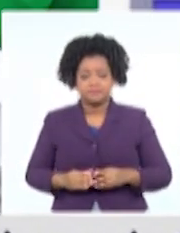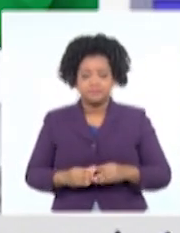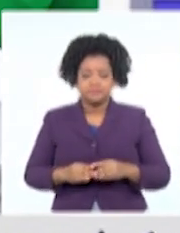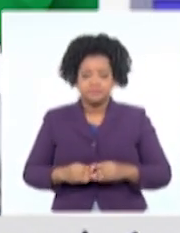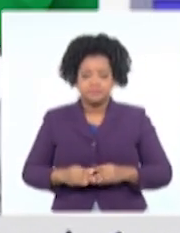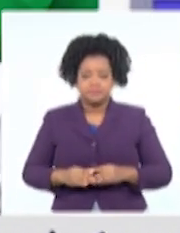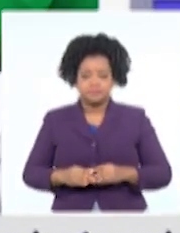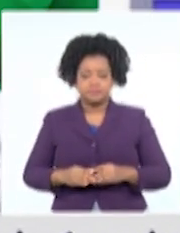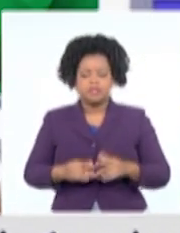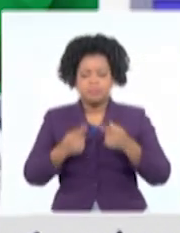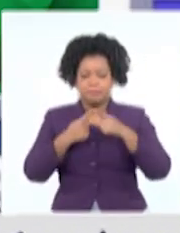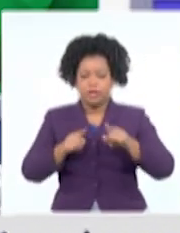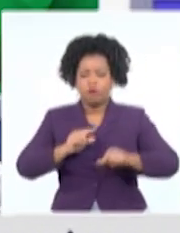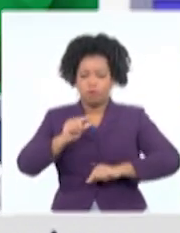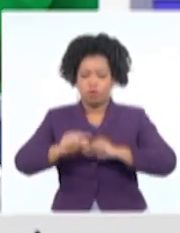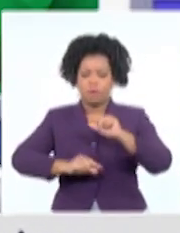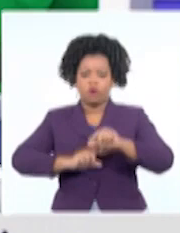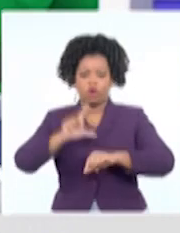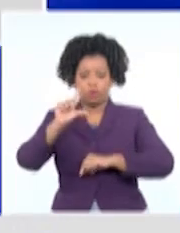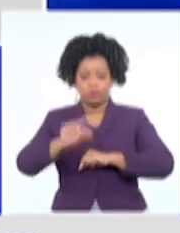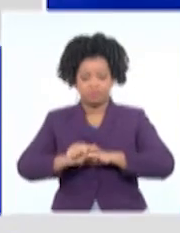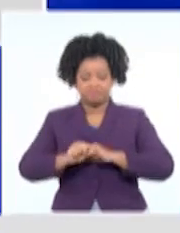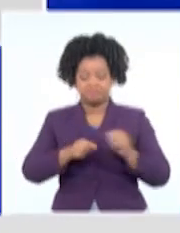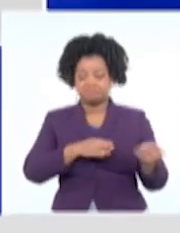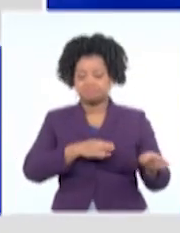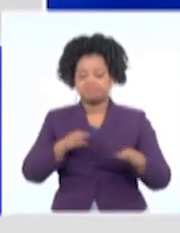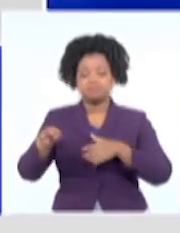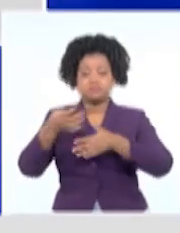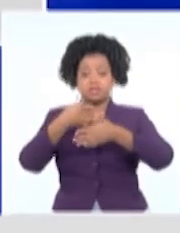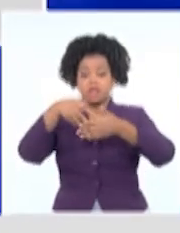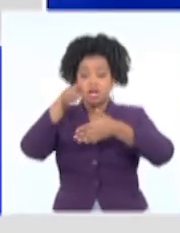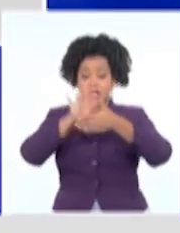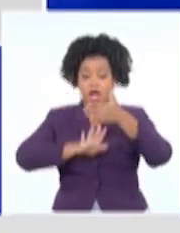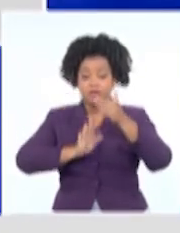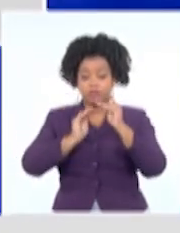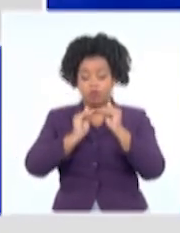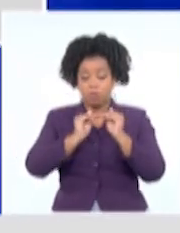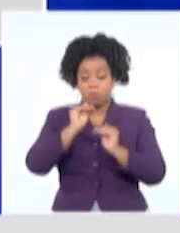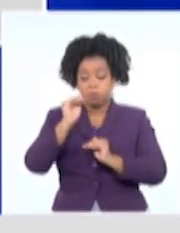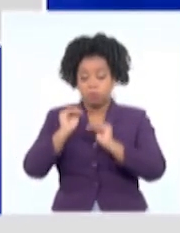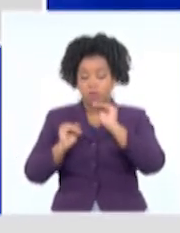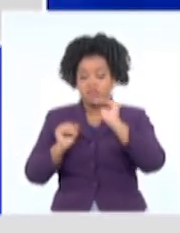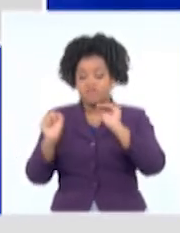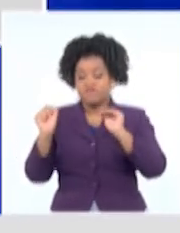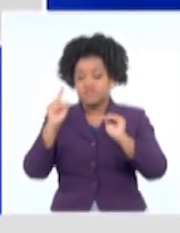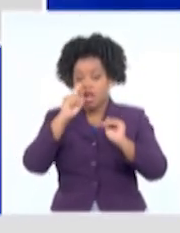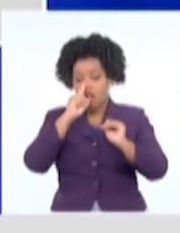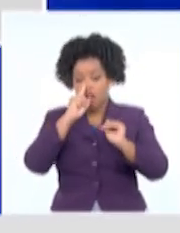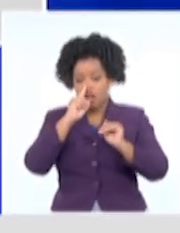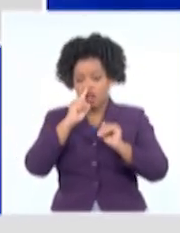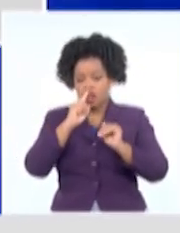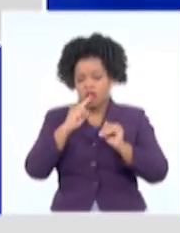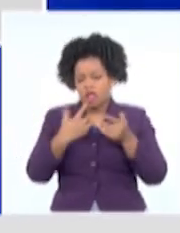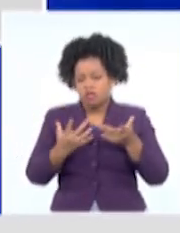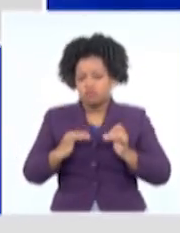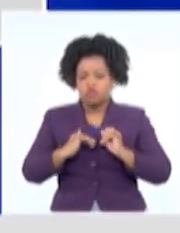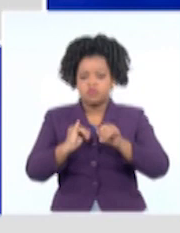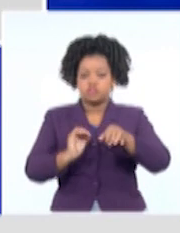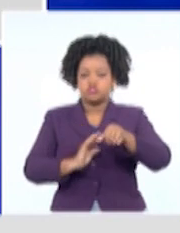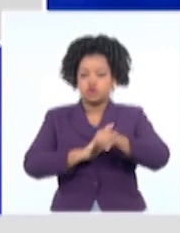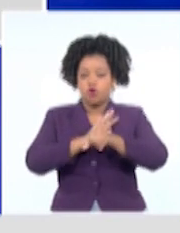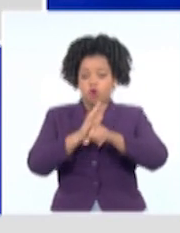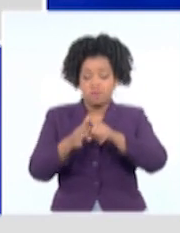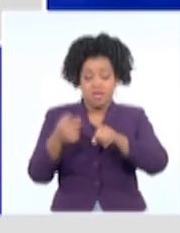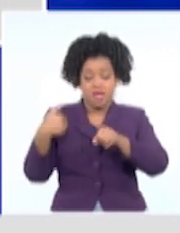Y ahora sí, el gráfico final del comportamiento de la pandemia hasta el día de ayer, donde se